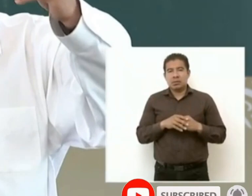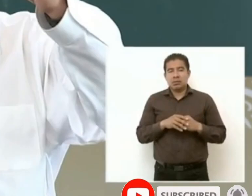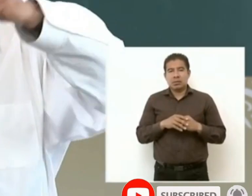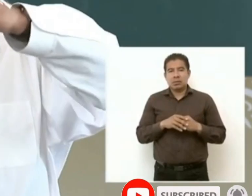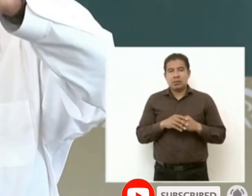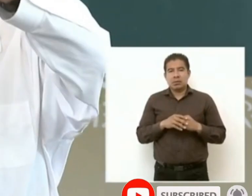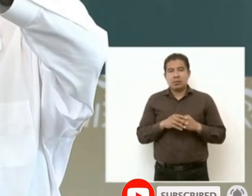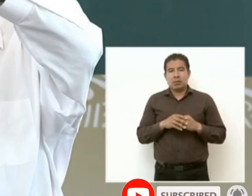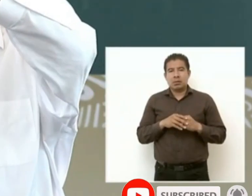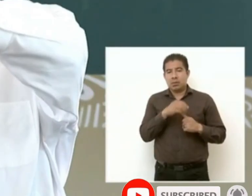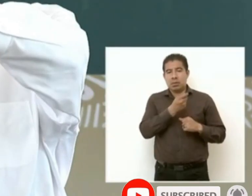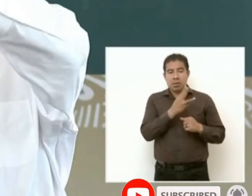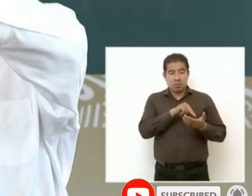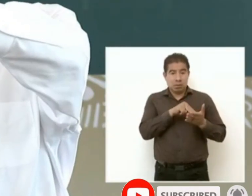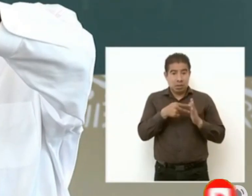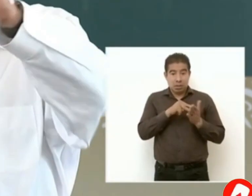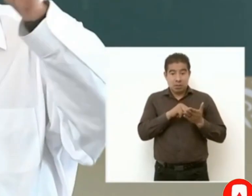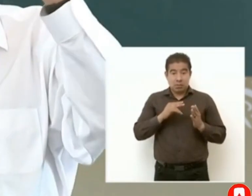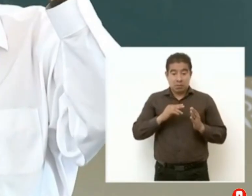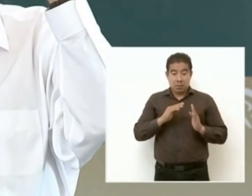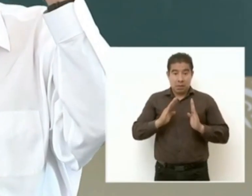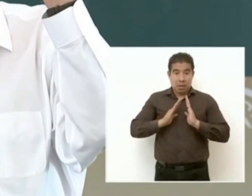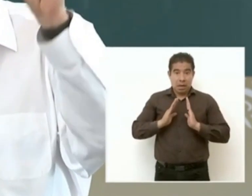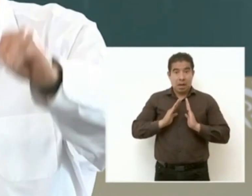gracias a los ingenieros militares